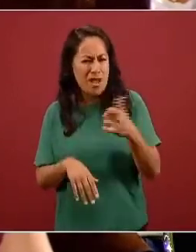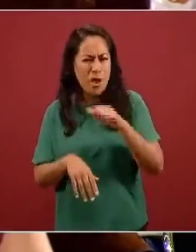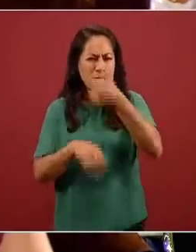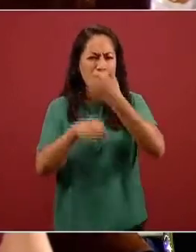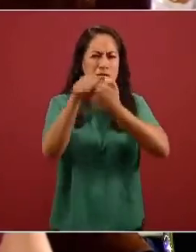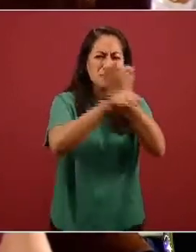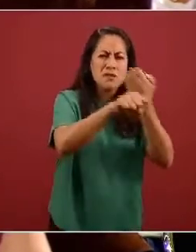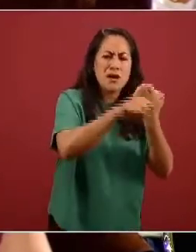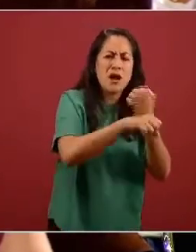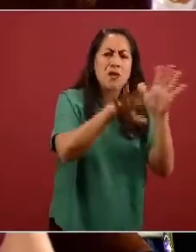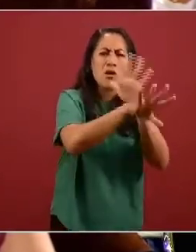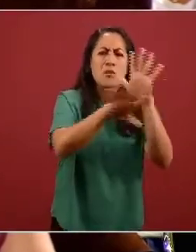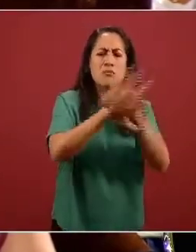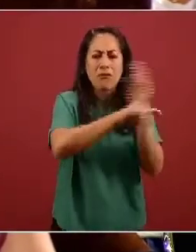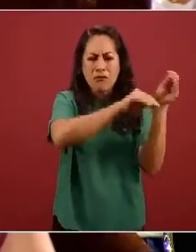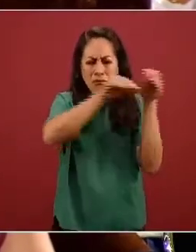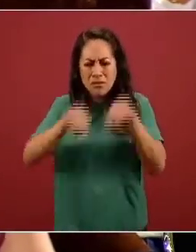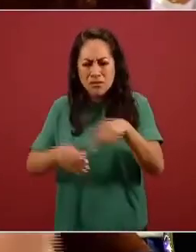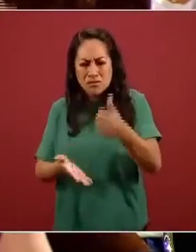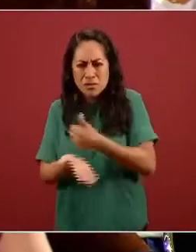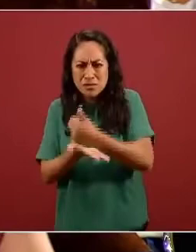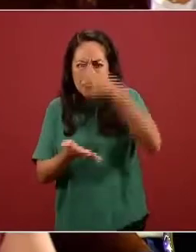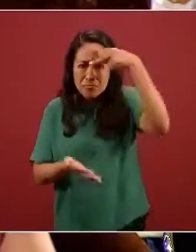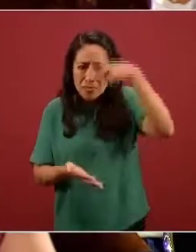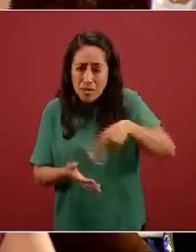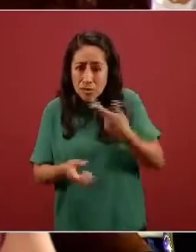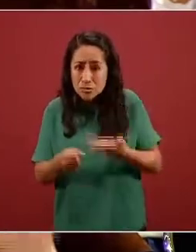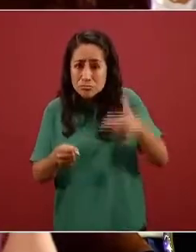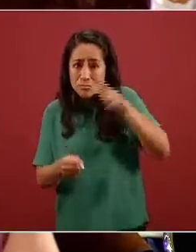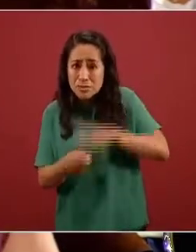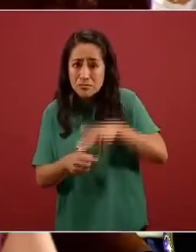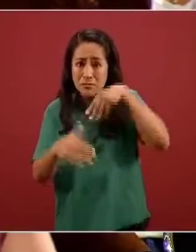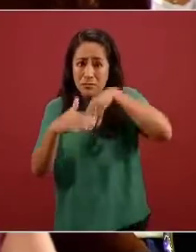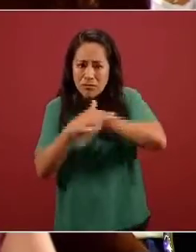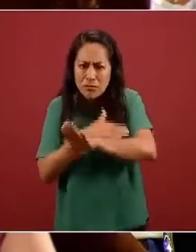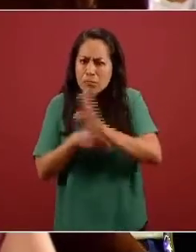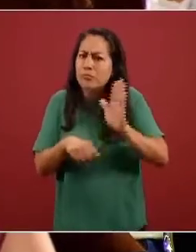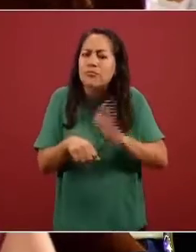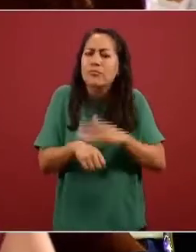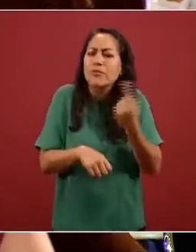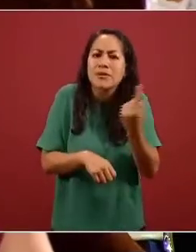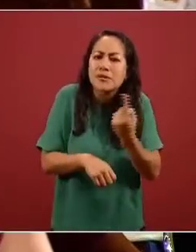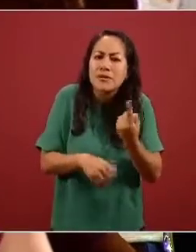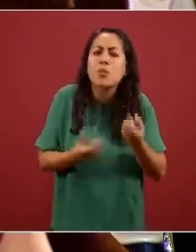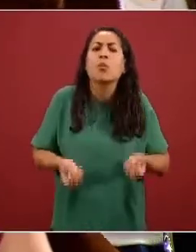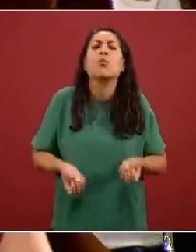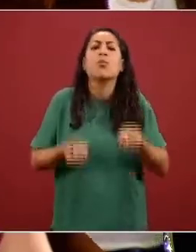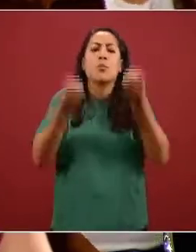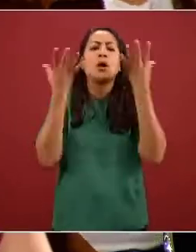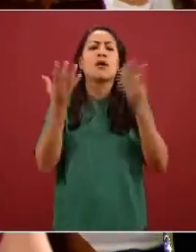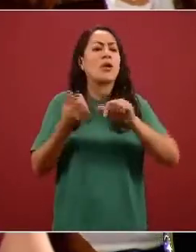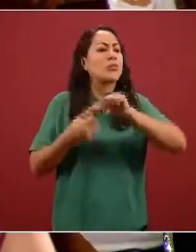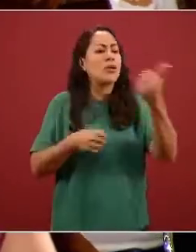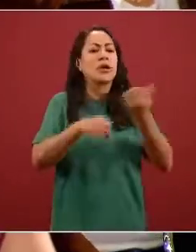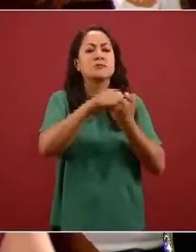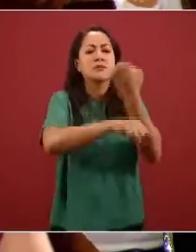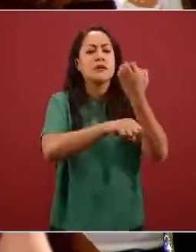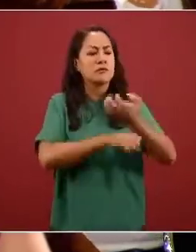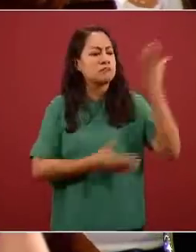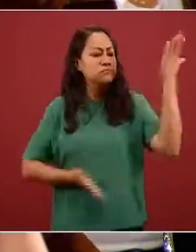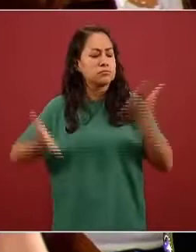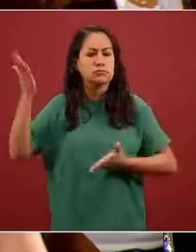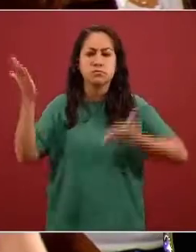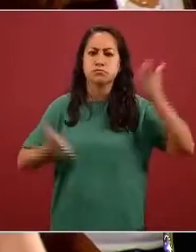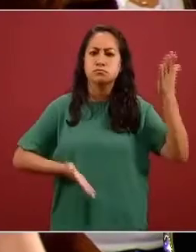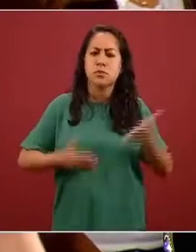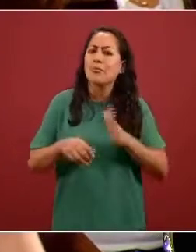recursos o también cuántas personas de otros estados están llegando aquí a la ciudad para atenderse y no precisamente